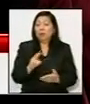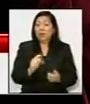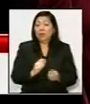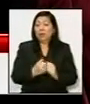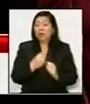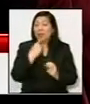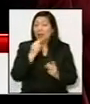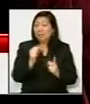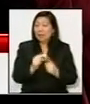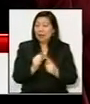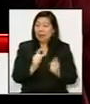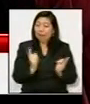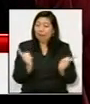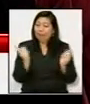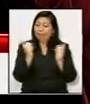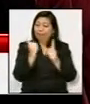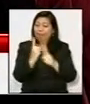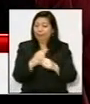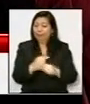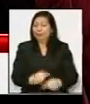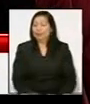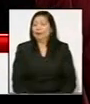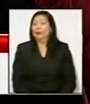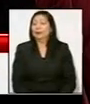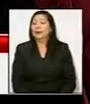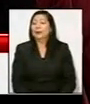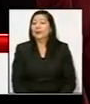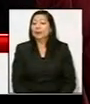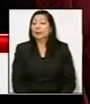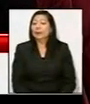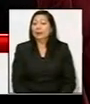esa corrección que creo que lo pertinente